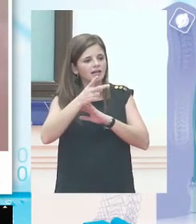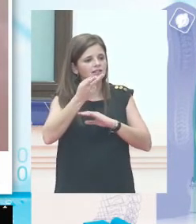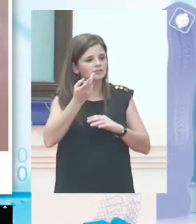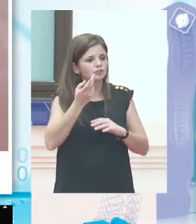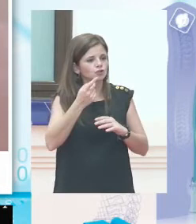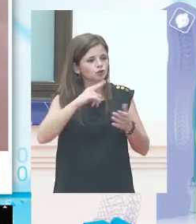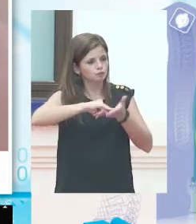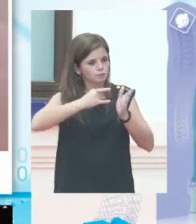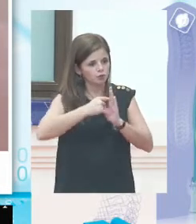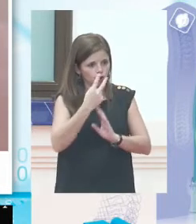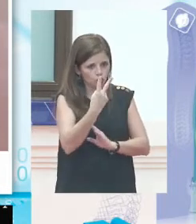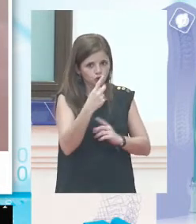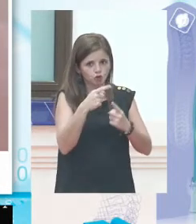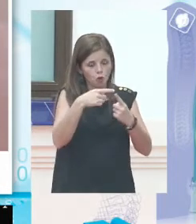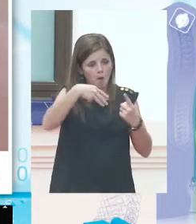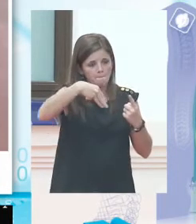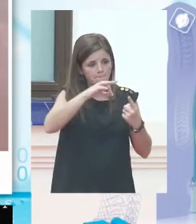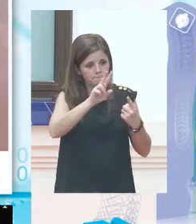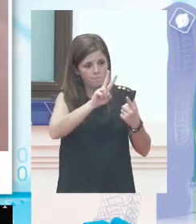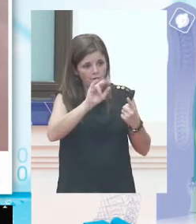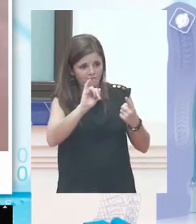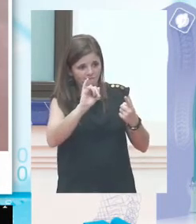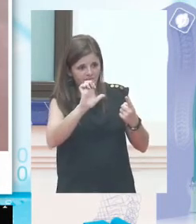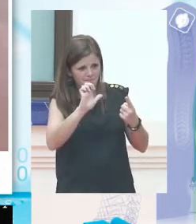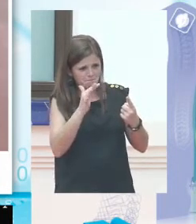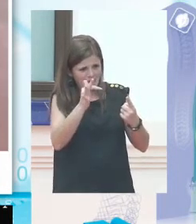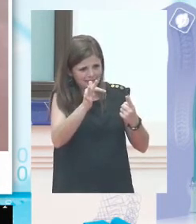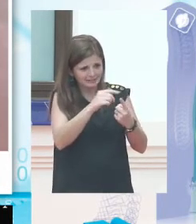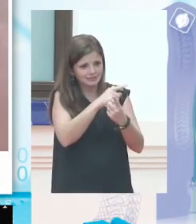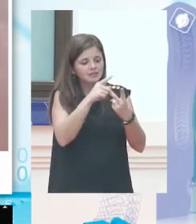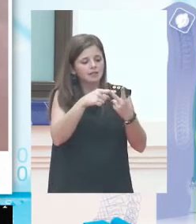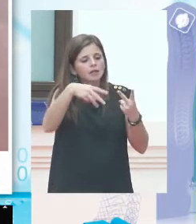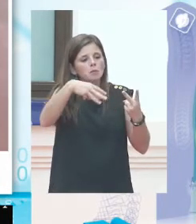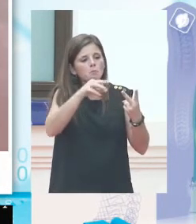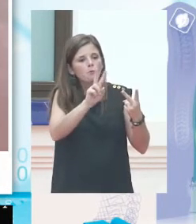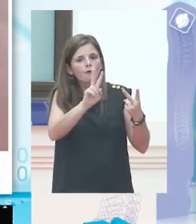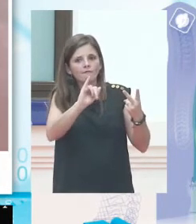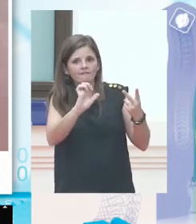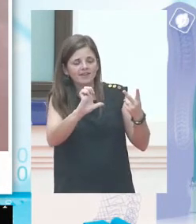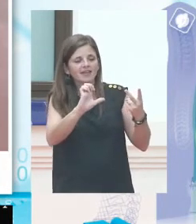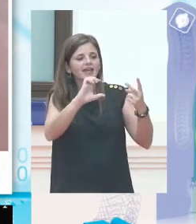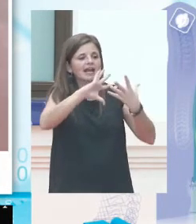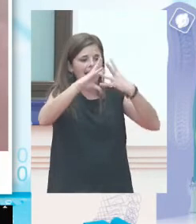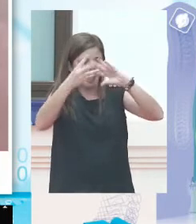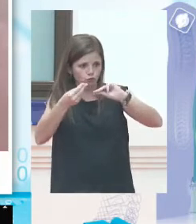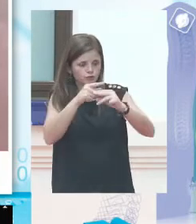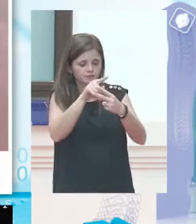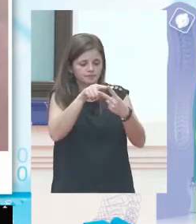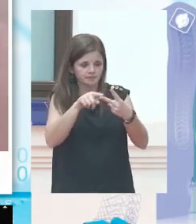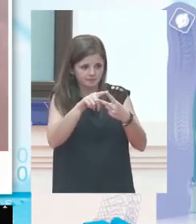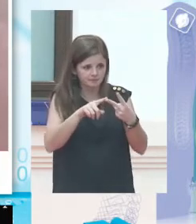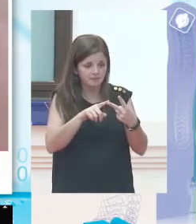proyecto MoviMás y el proyecto MoviCloud. Uno es continuación del otro.